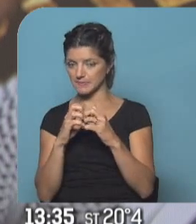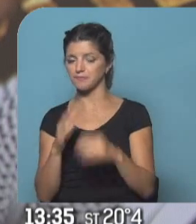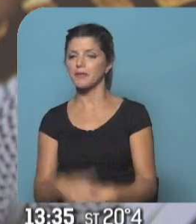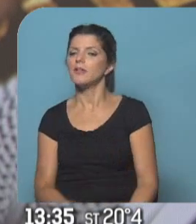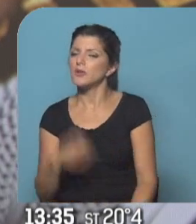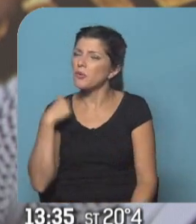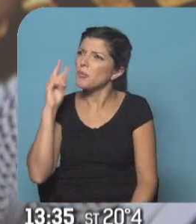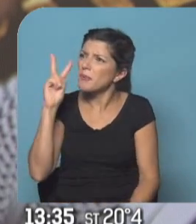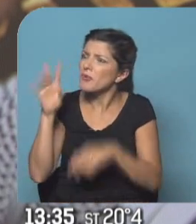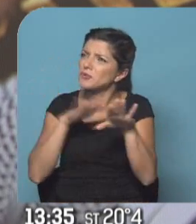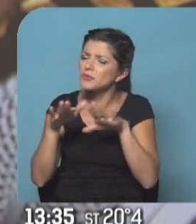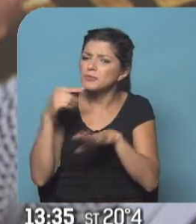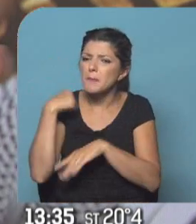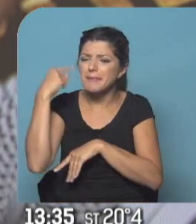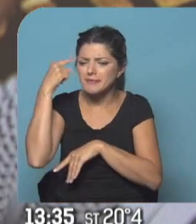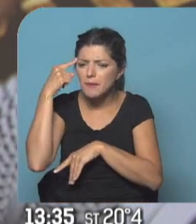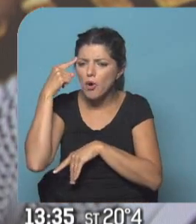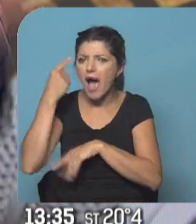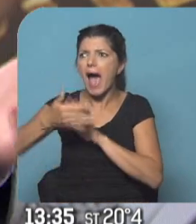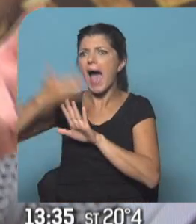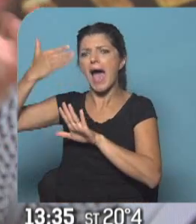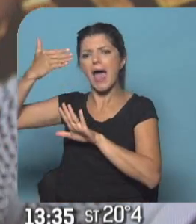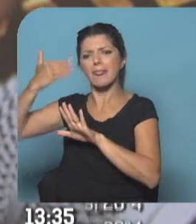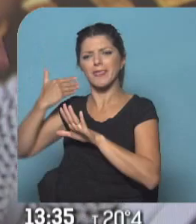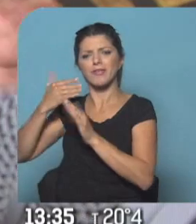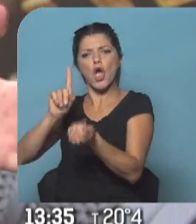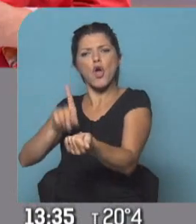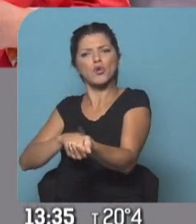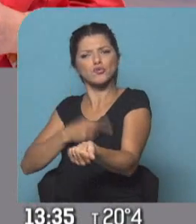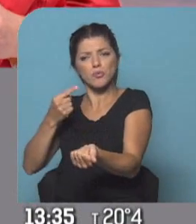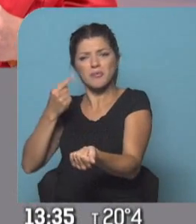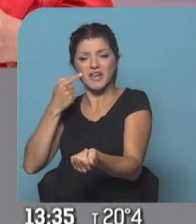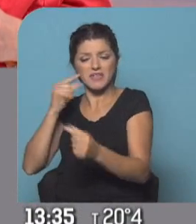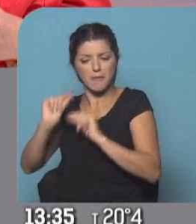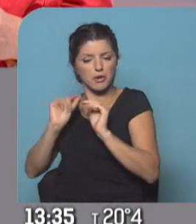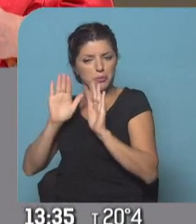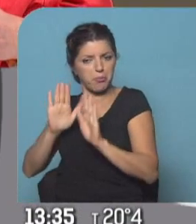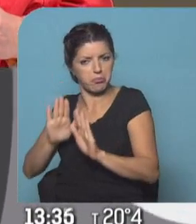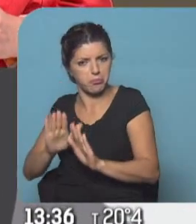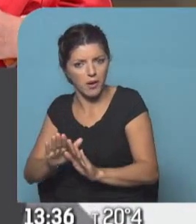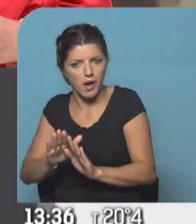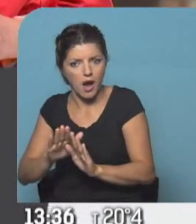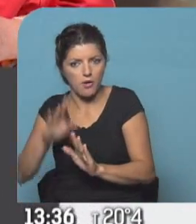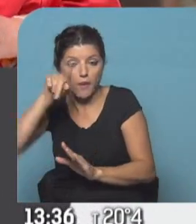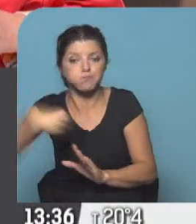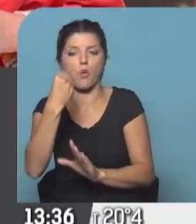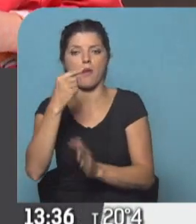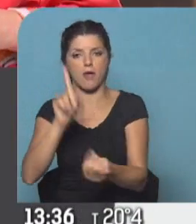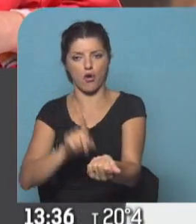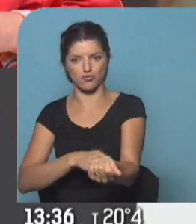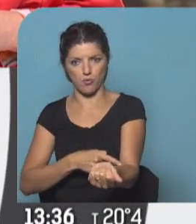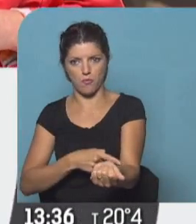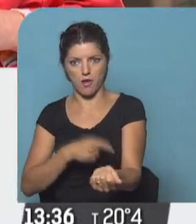es cómo resurgen algunas tradiciones, algunas pulsiones que estaban tapadas. Polonia desde siempre fue un país